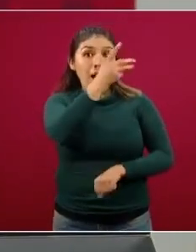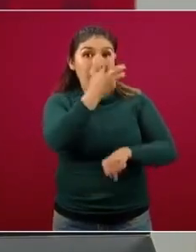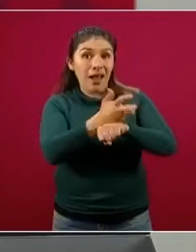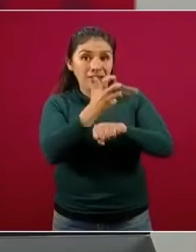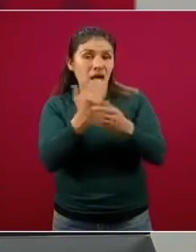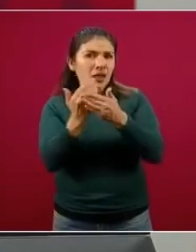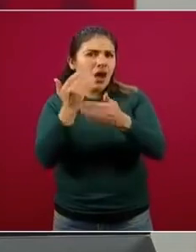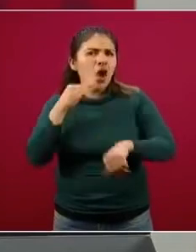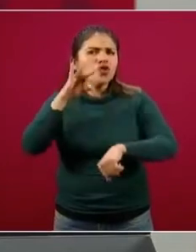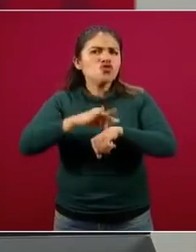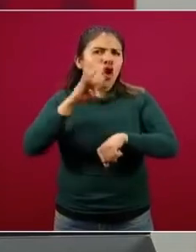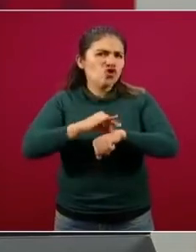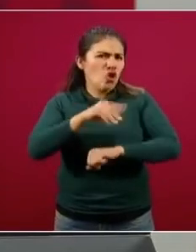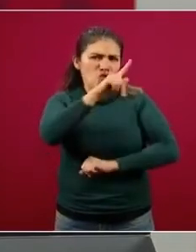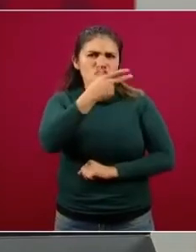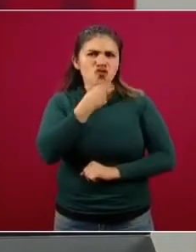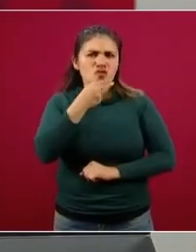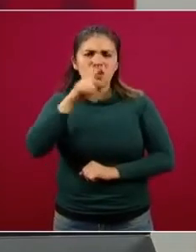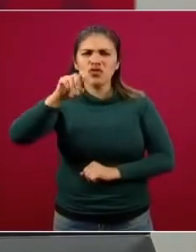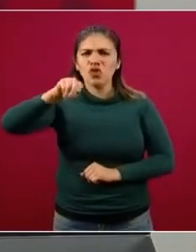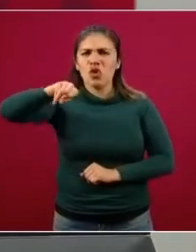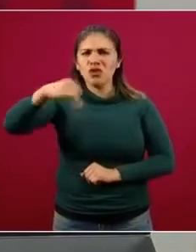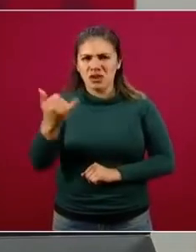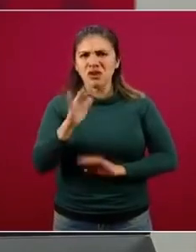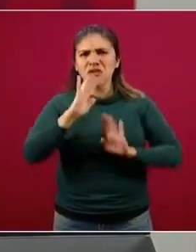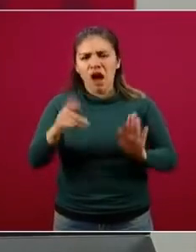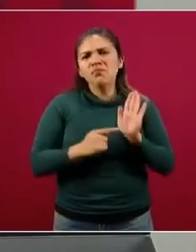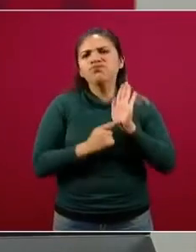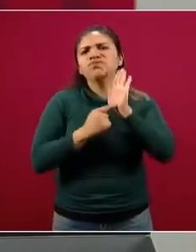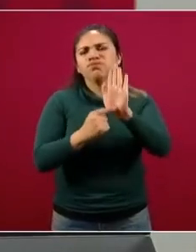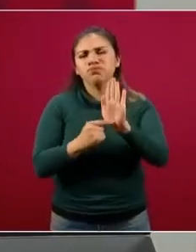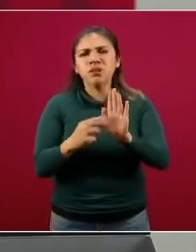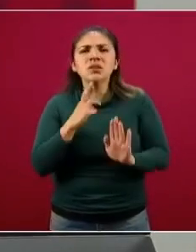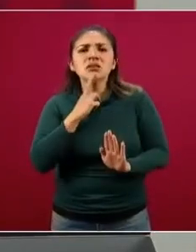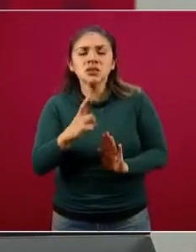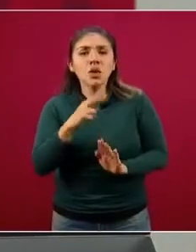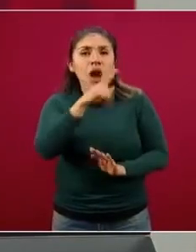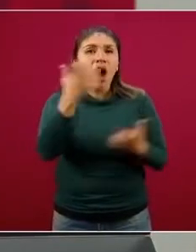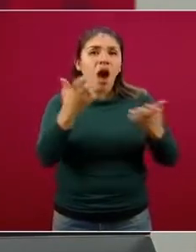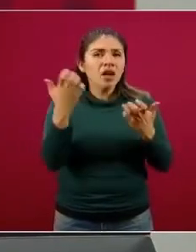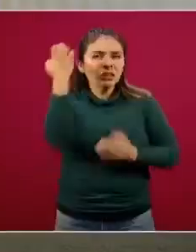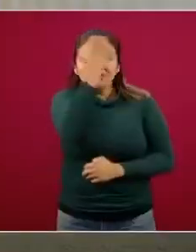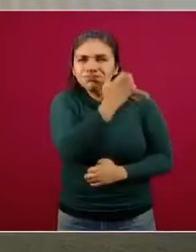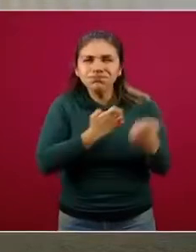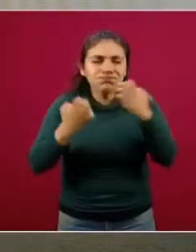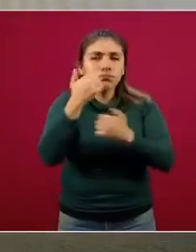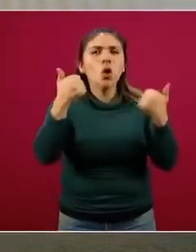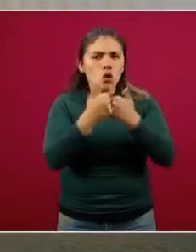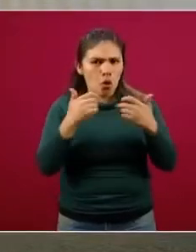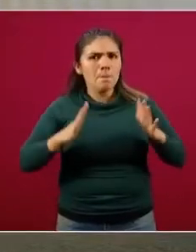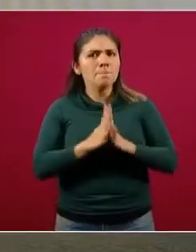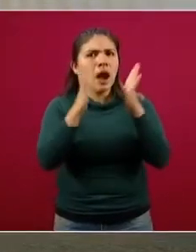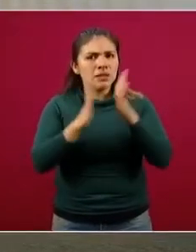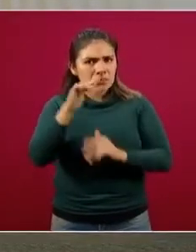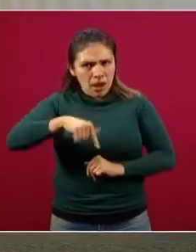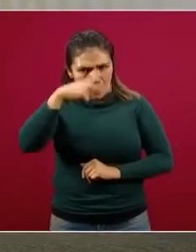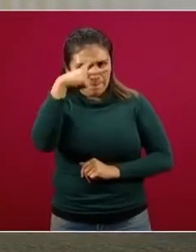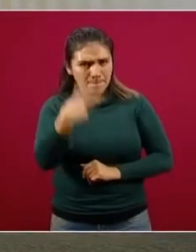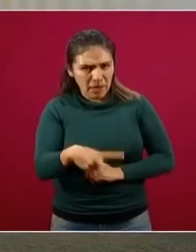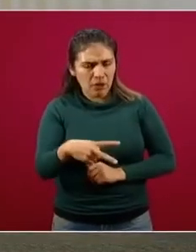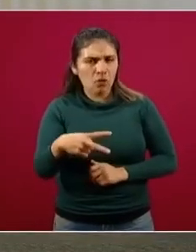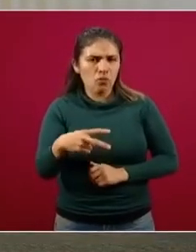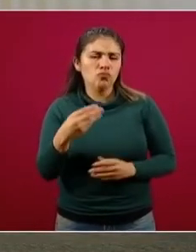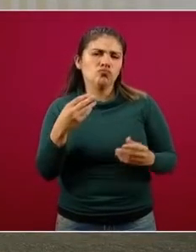el doctor Tony Fauci presentó los resultados preliminares de un ensayo clínico en el que participó México con una